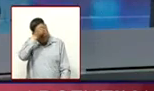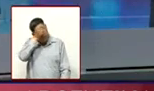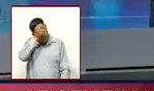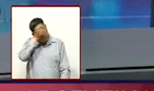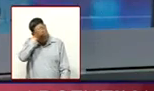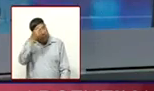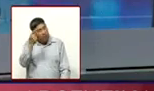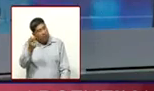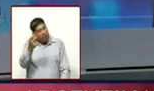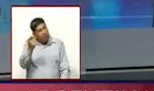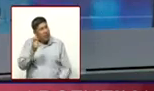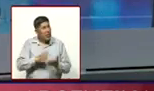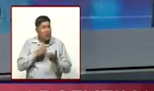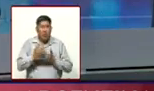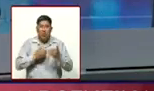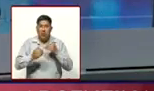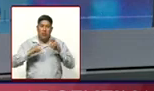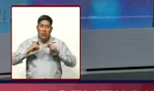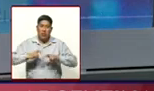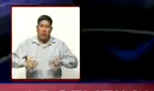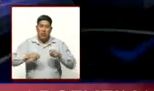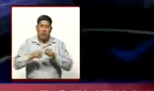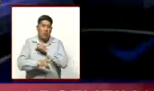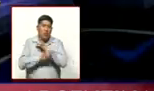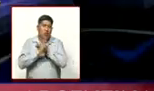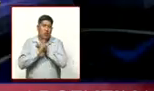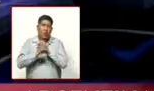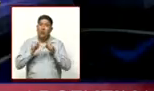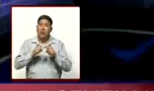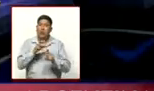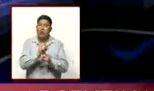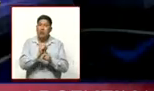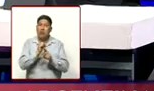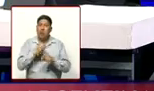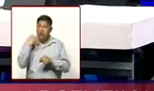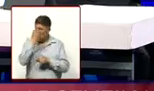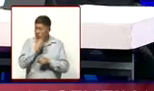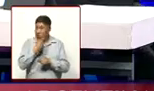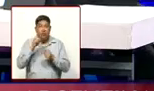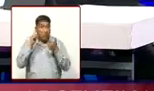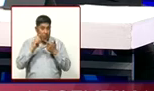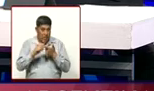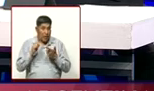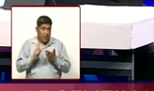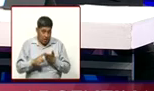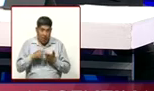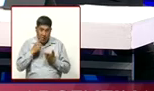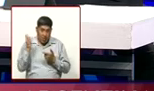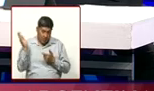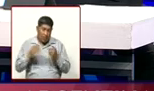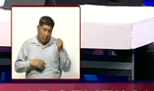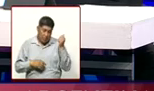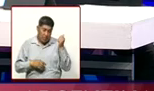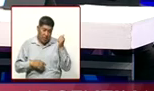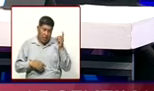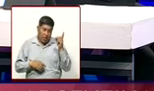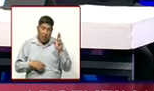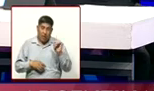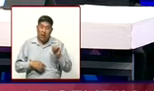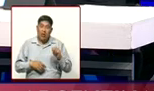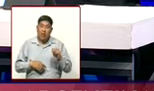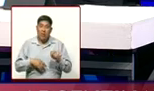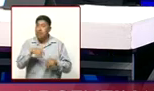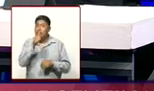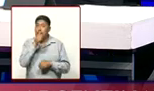a agilizar sobre todo estos procesos de investigación en robos, sí, porque se puede identificar los rostros. Pero hay un detalle, y lo que dice Adrián es verdad, el tema